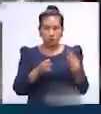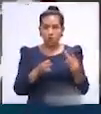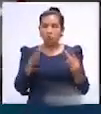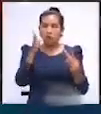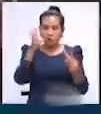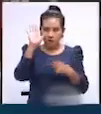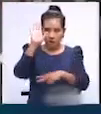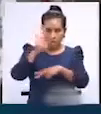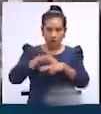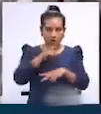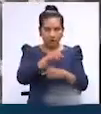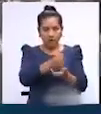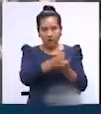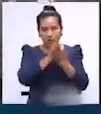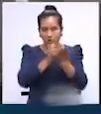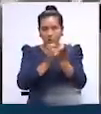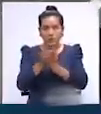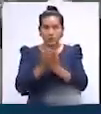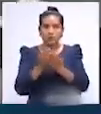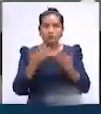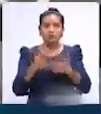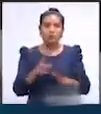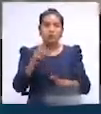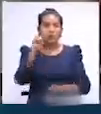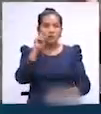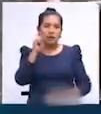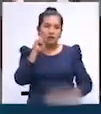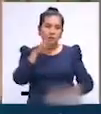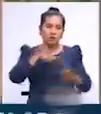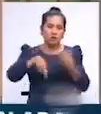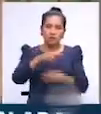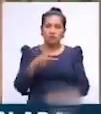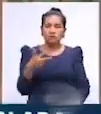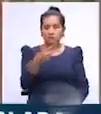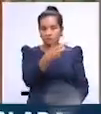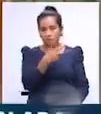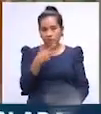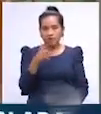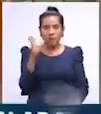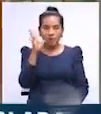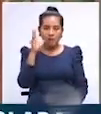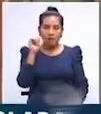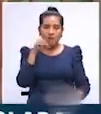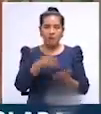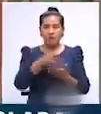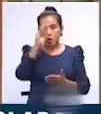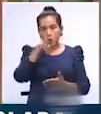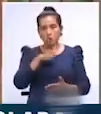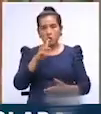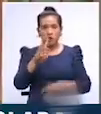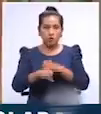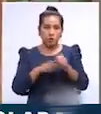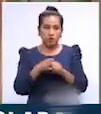tenía que aprender. Entonces mantienen relaciones sexuales las tres personas y